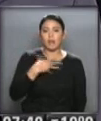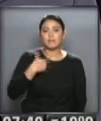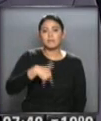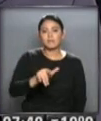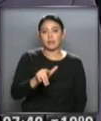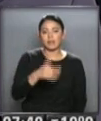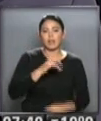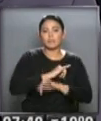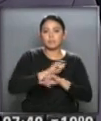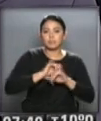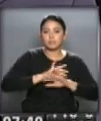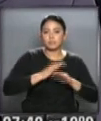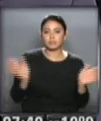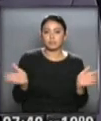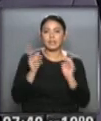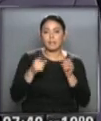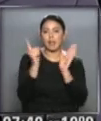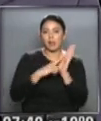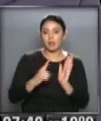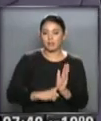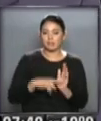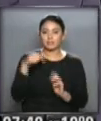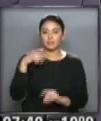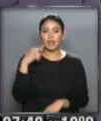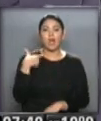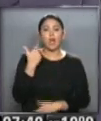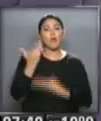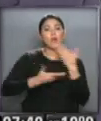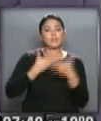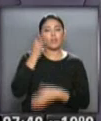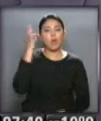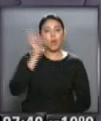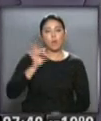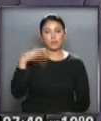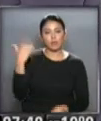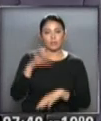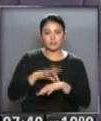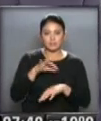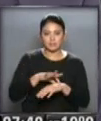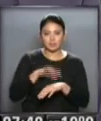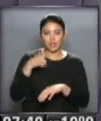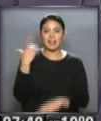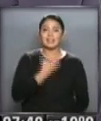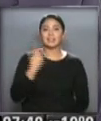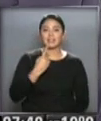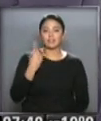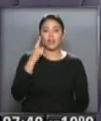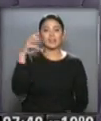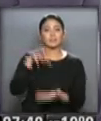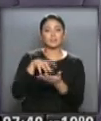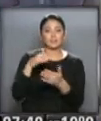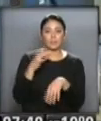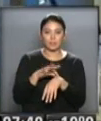su promulgación y reglamentación. Vamos a compartir la opinión del doctor Sergio Pascualini, director del Instituto Médico